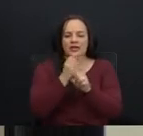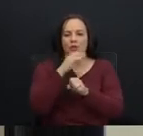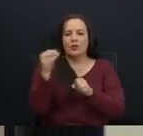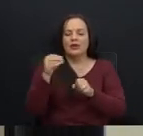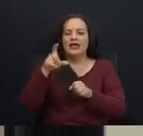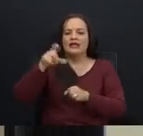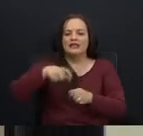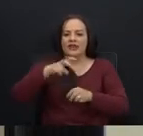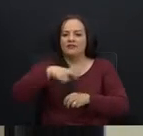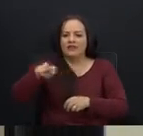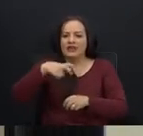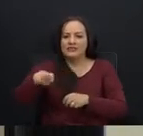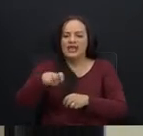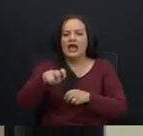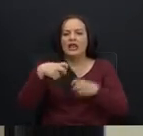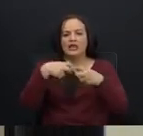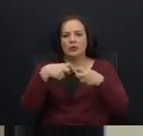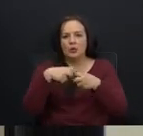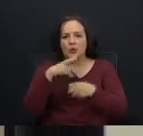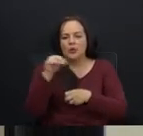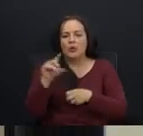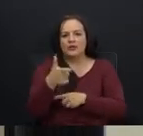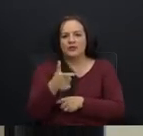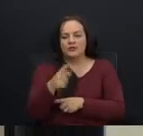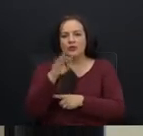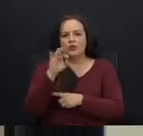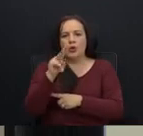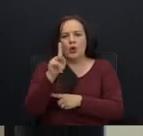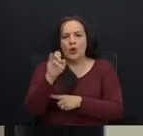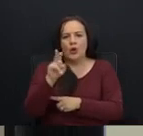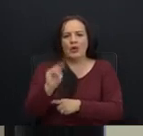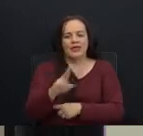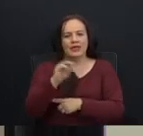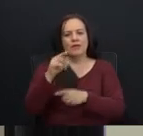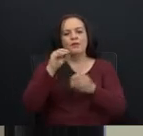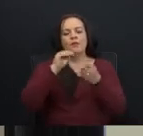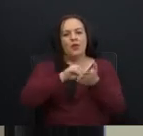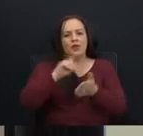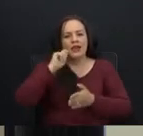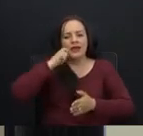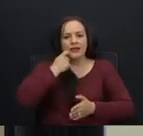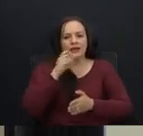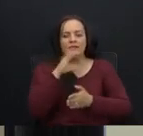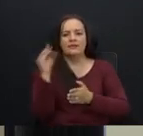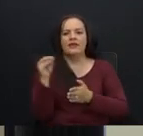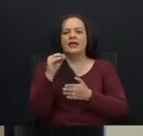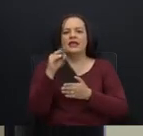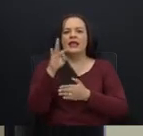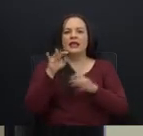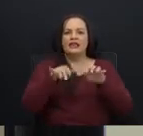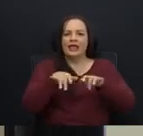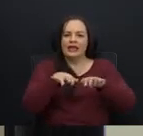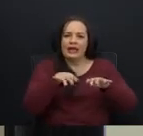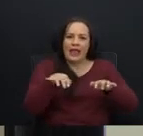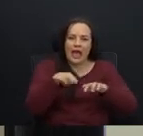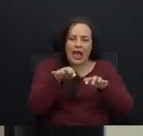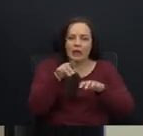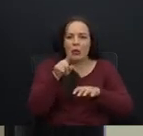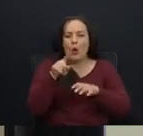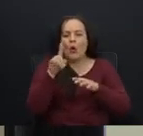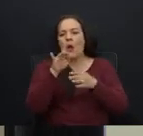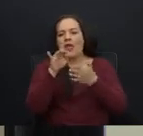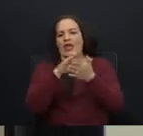electrónica. Ingrese el número de cédula, utilice el token, ponga la clave, use el teclado virtual y no sé cuántas